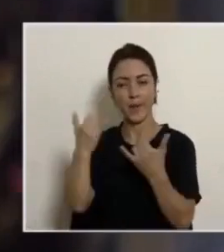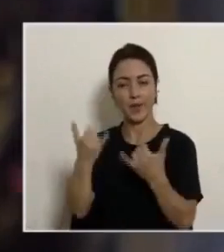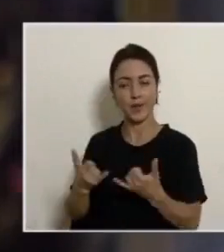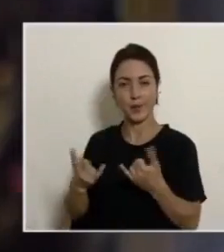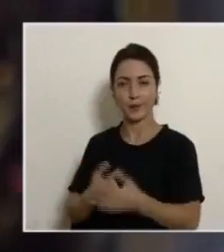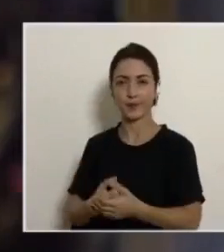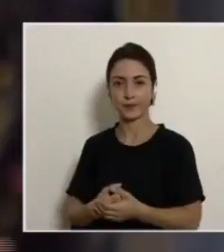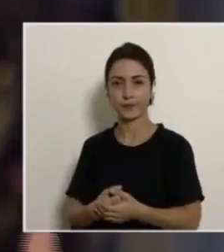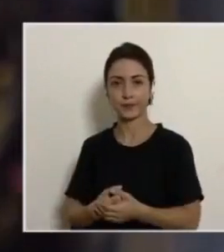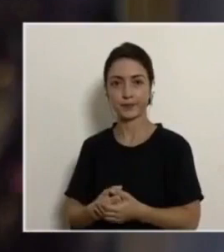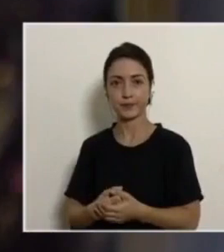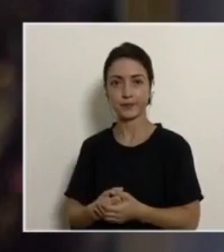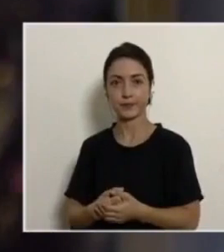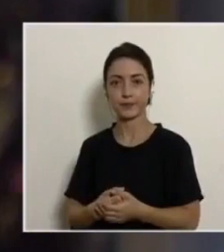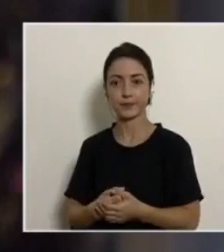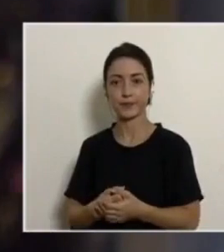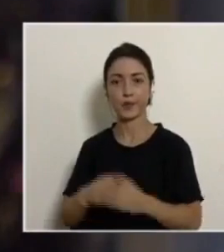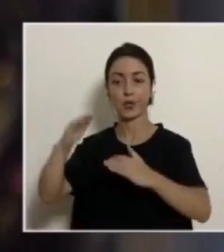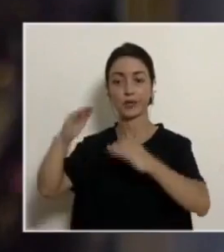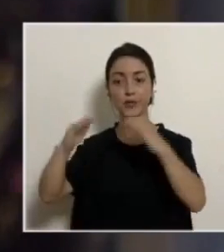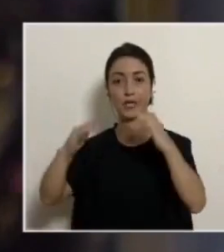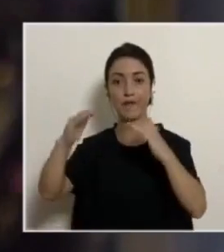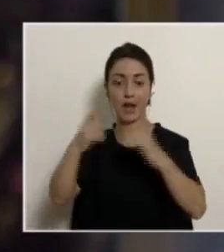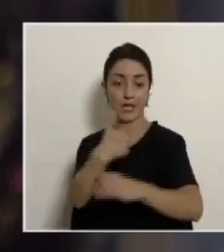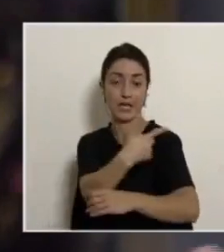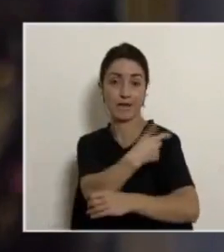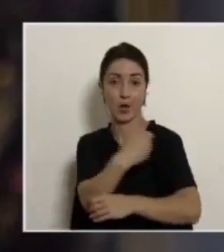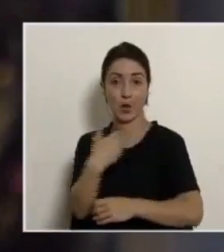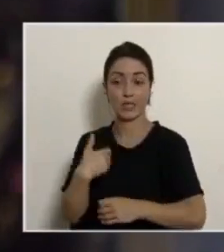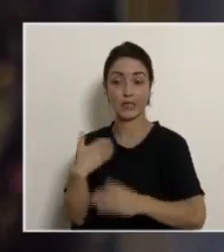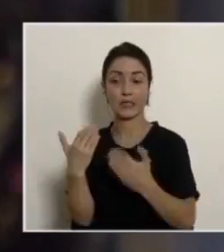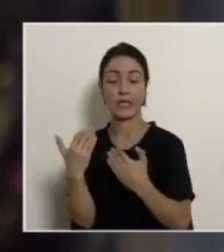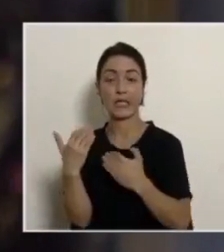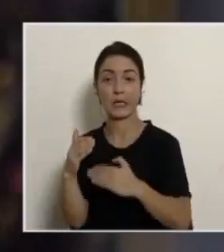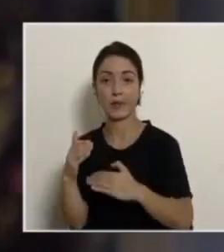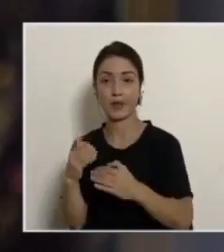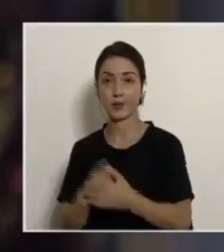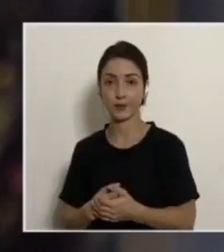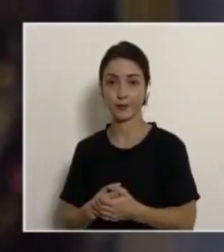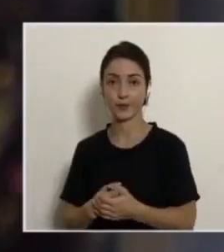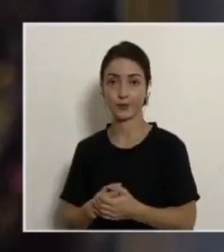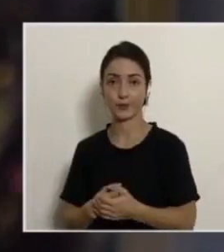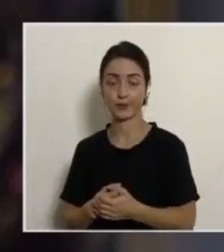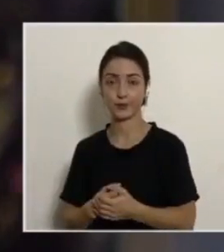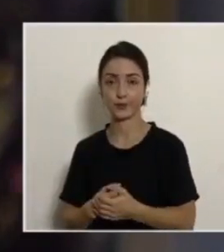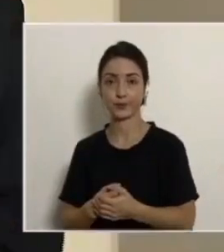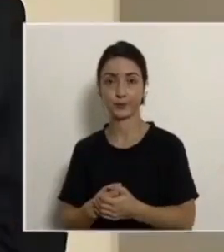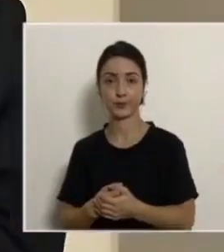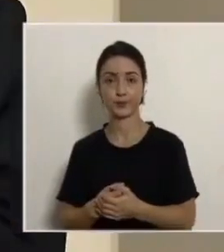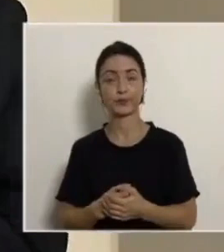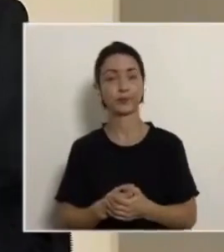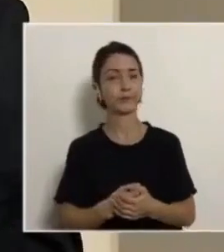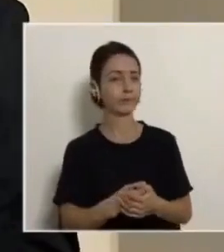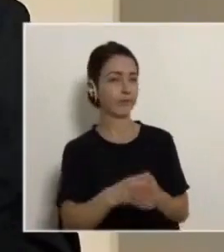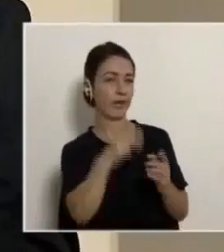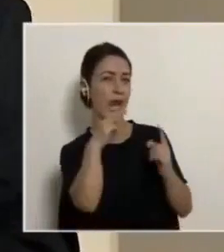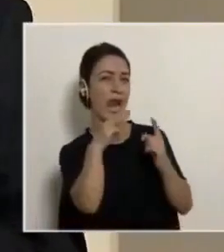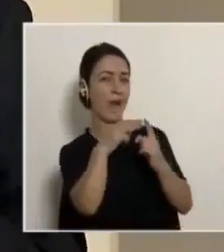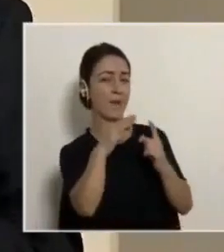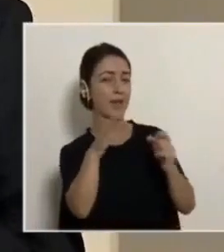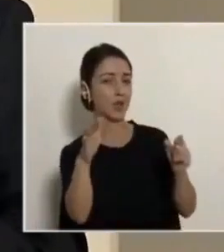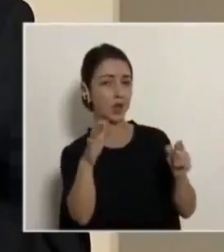momento, con esos niveles de provisiones que se tienen tan limitados, tan ajustados? La meta